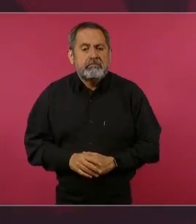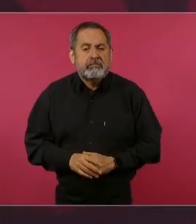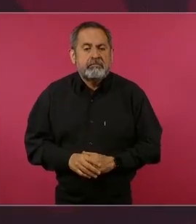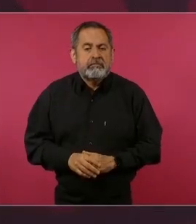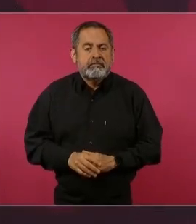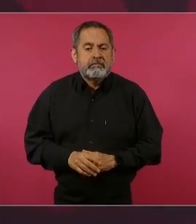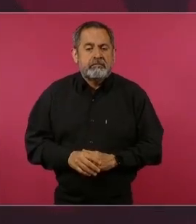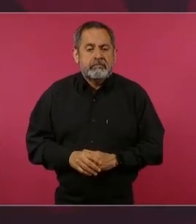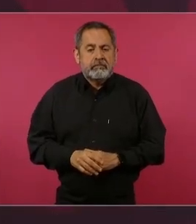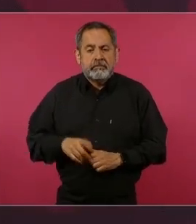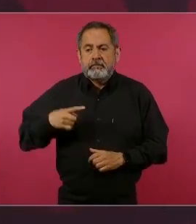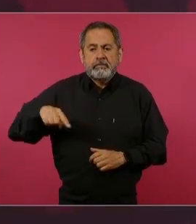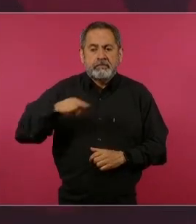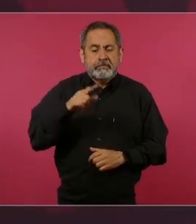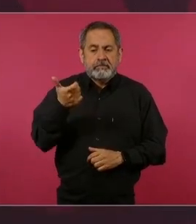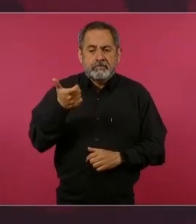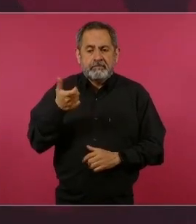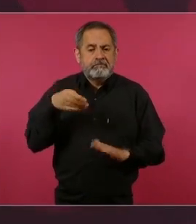No va a haber devaluación